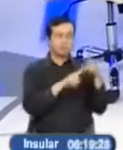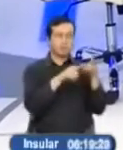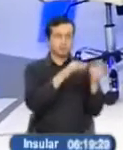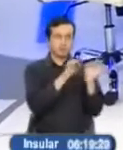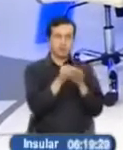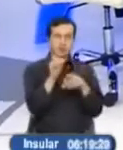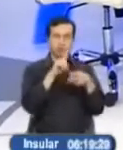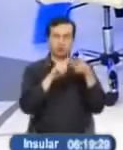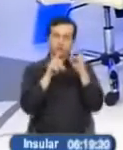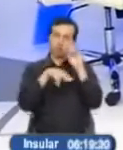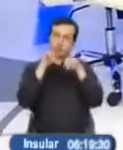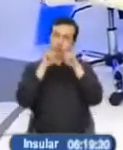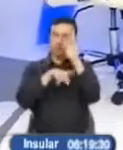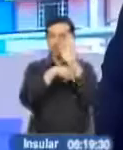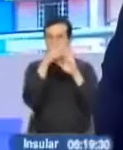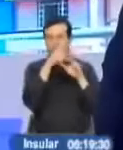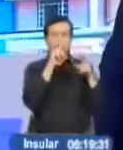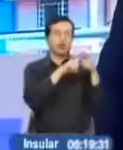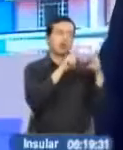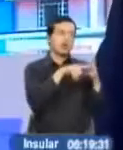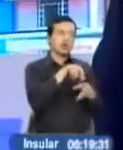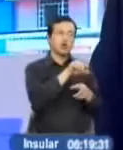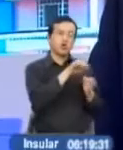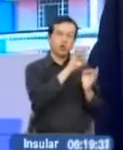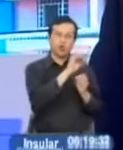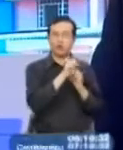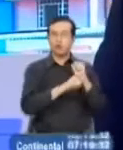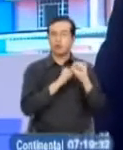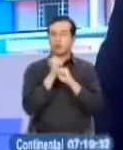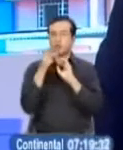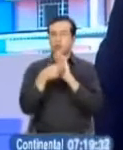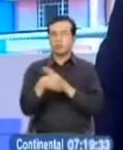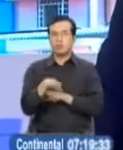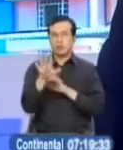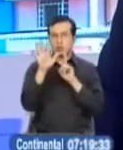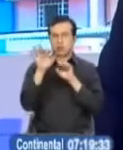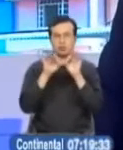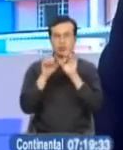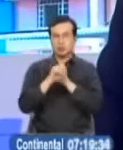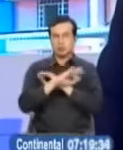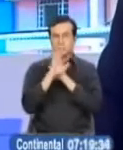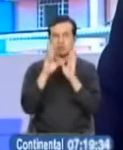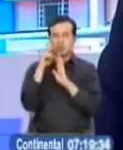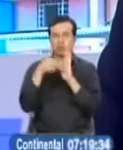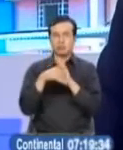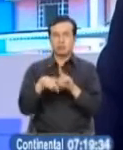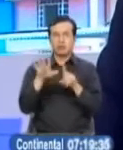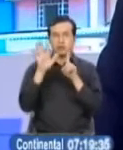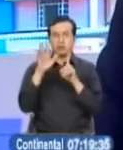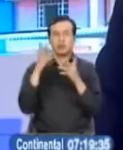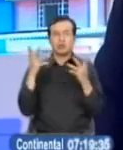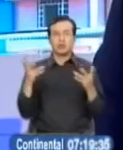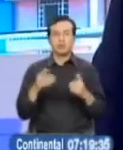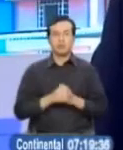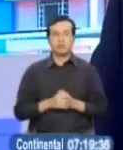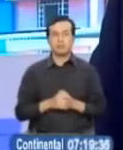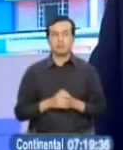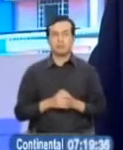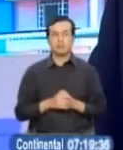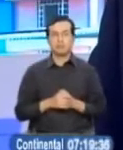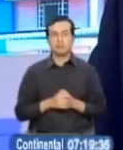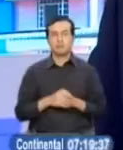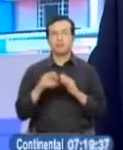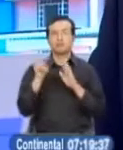temas? Correcto, sí. Y en el año 2006, para explicar esta parte, en el año 2006 ocurre que